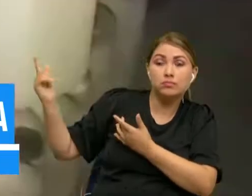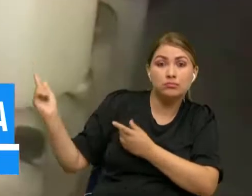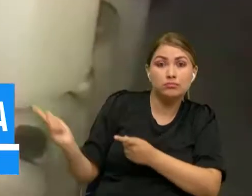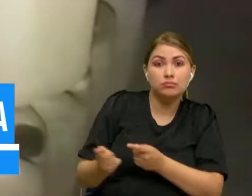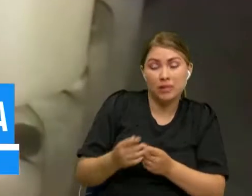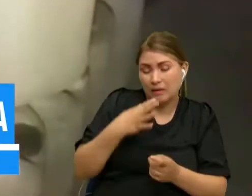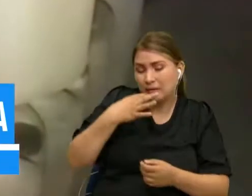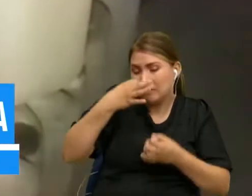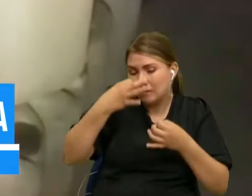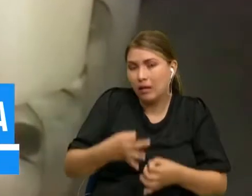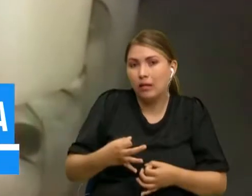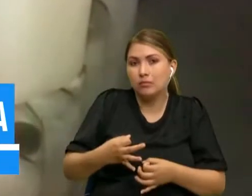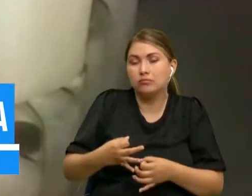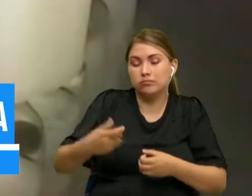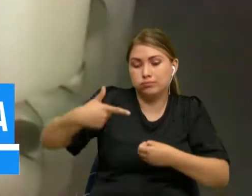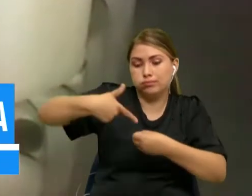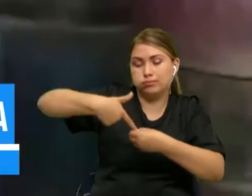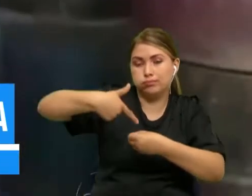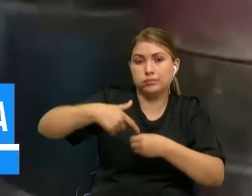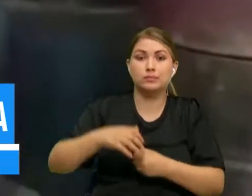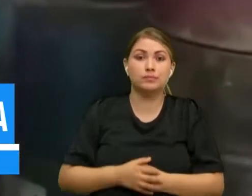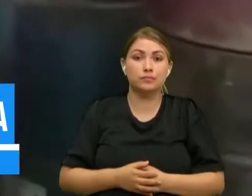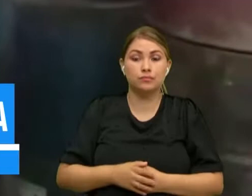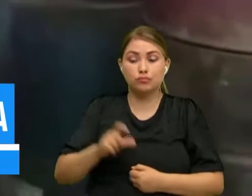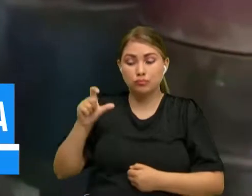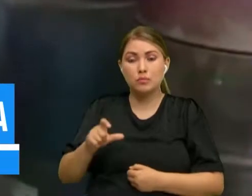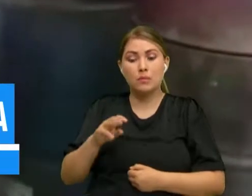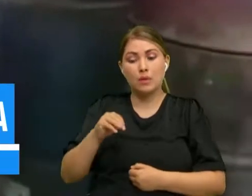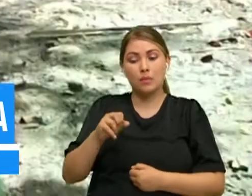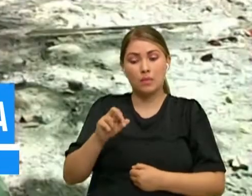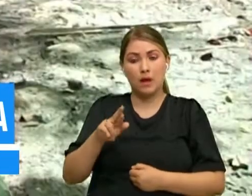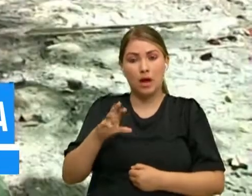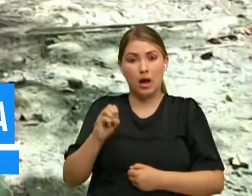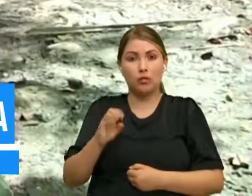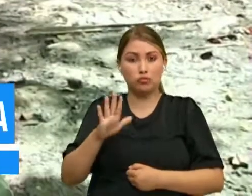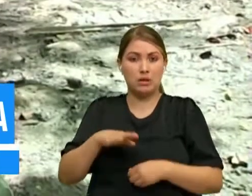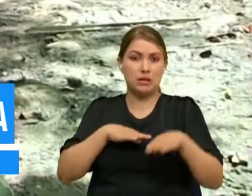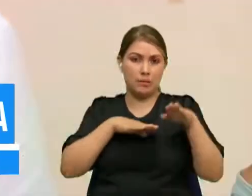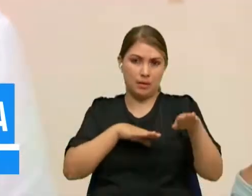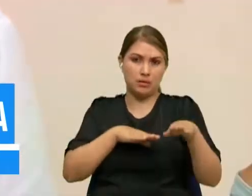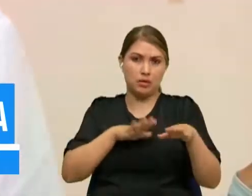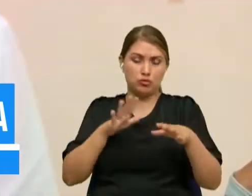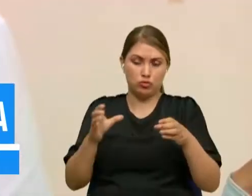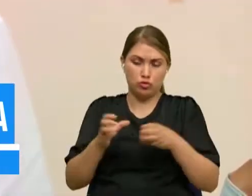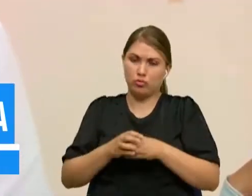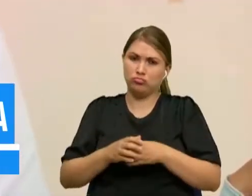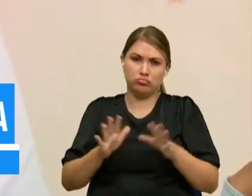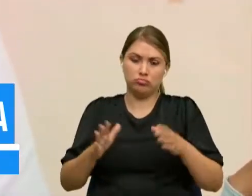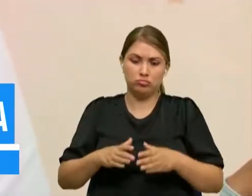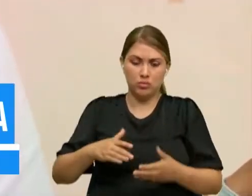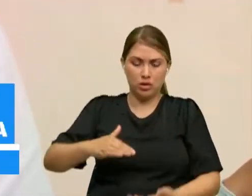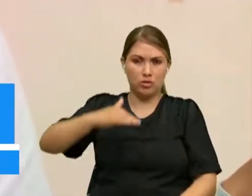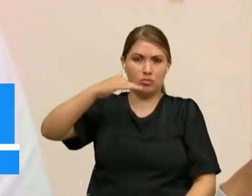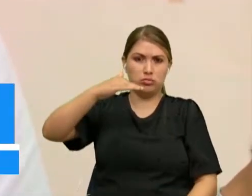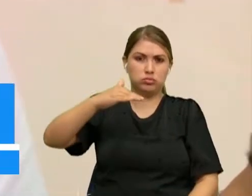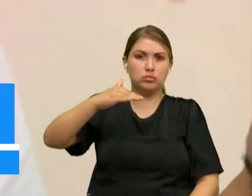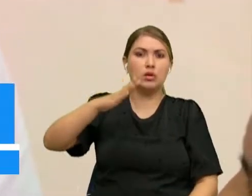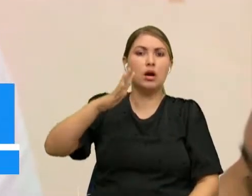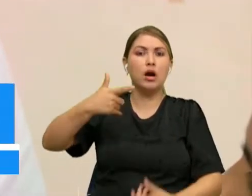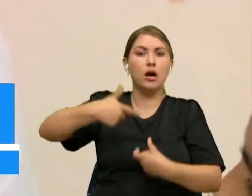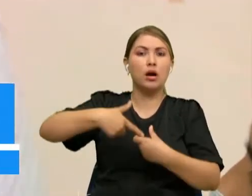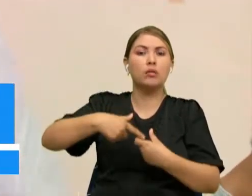realidad. Por su parte, Mario Arevalo, representante de Comulpinor, refutó esta teoría. Un galón de gasolina aquí vale